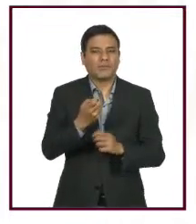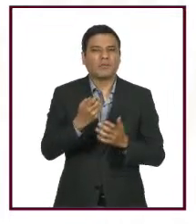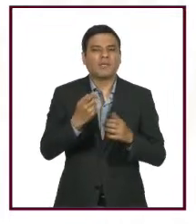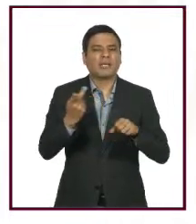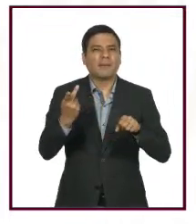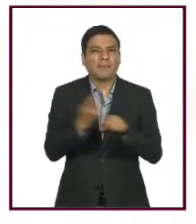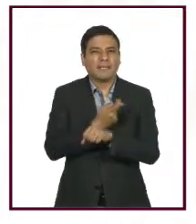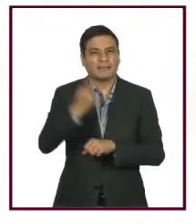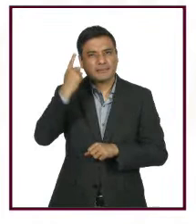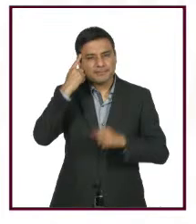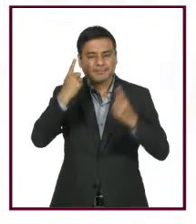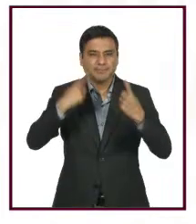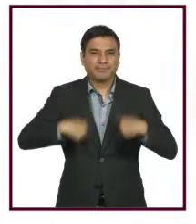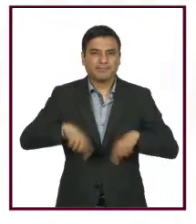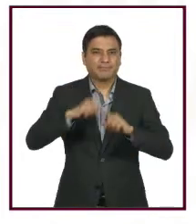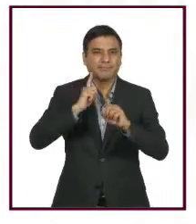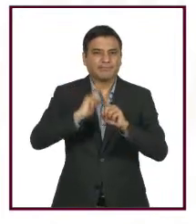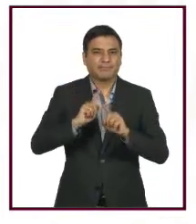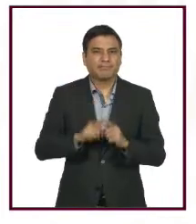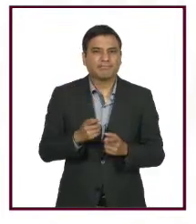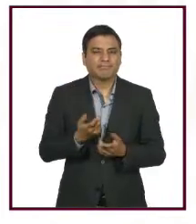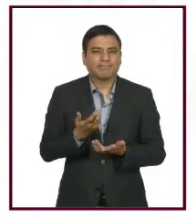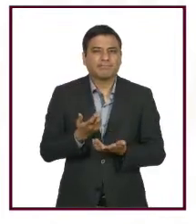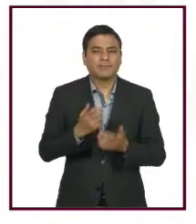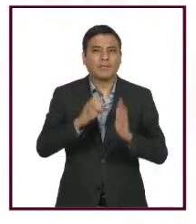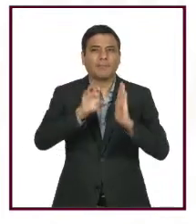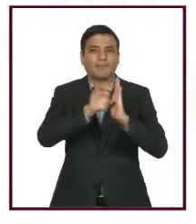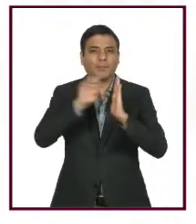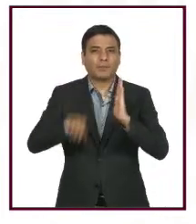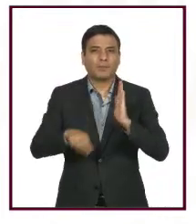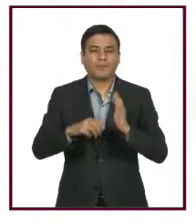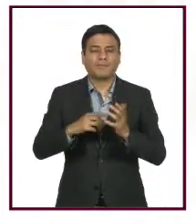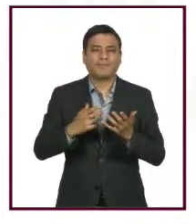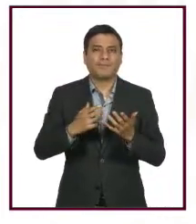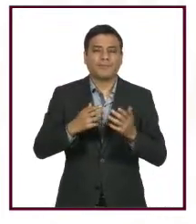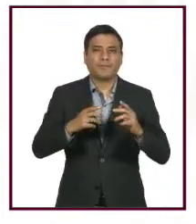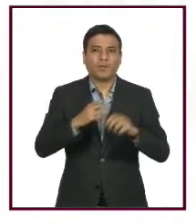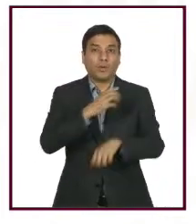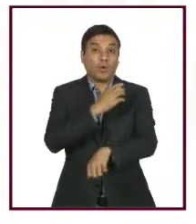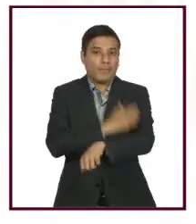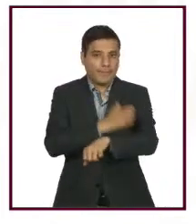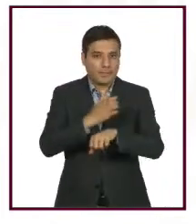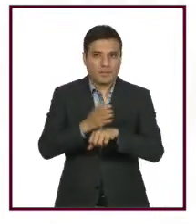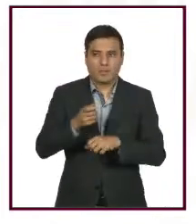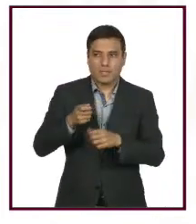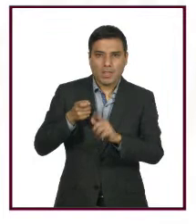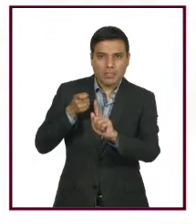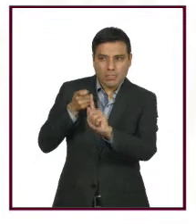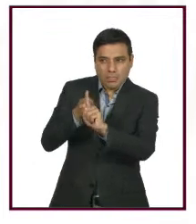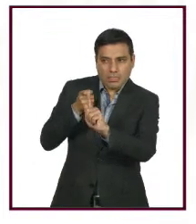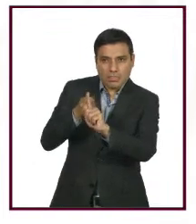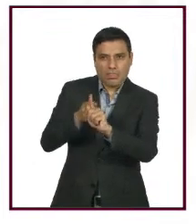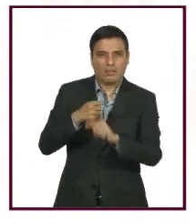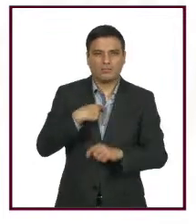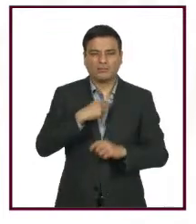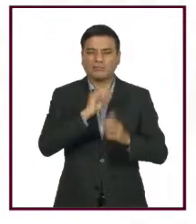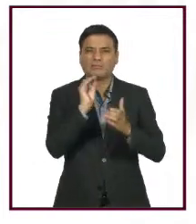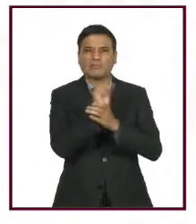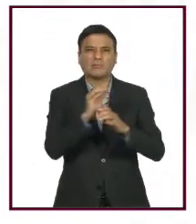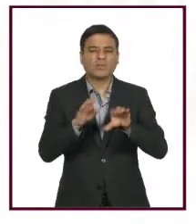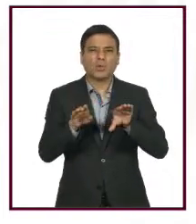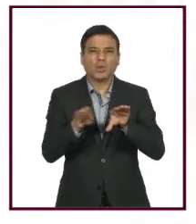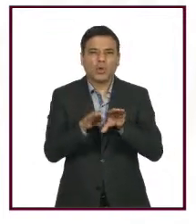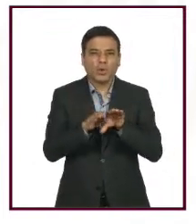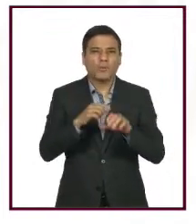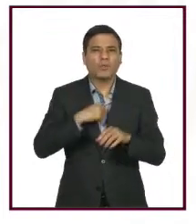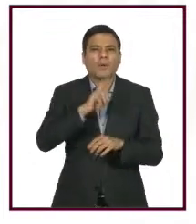y a largo plazo, cómo evitar también la presión social de los pares, que a esta edad es muy importante, y cómo suplir con otras